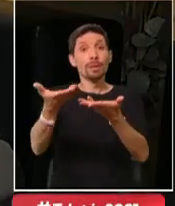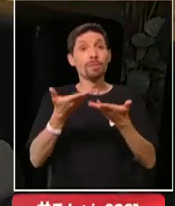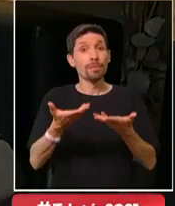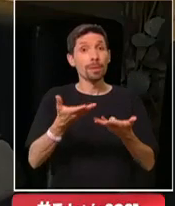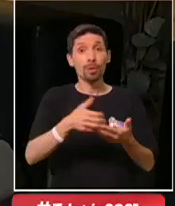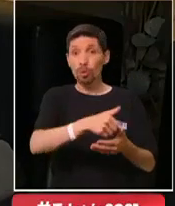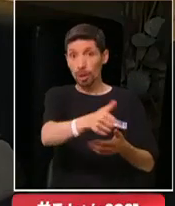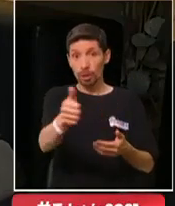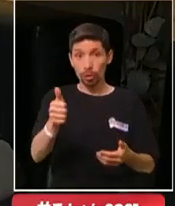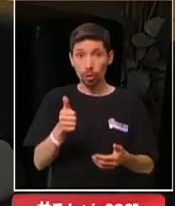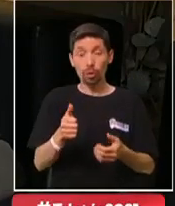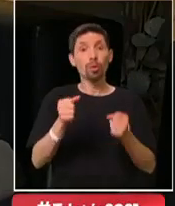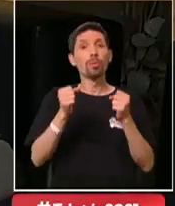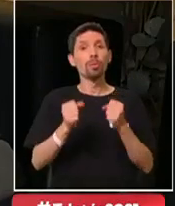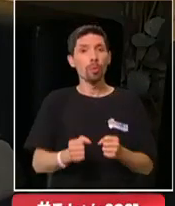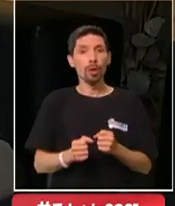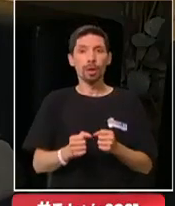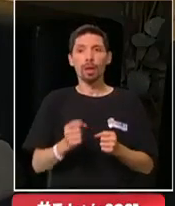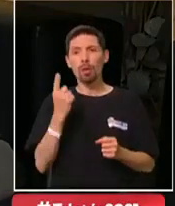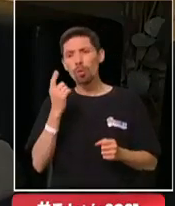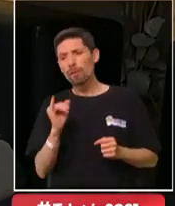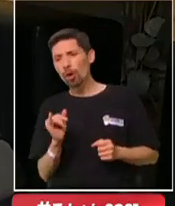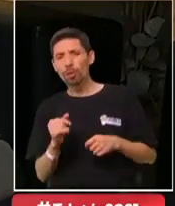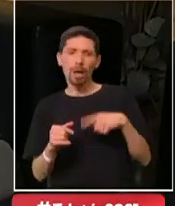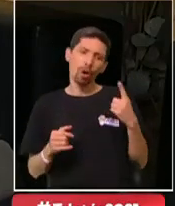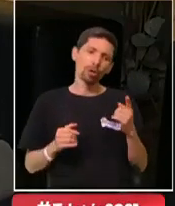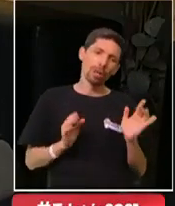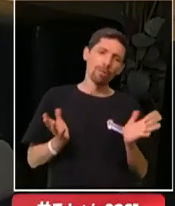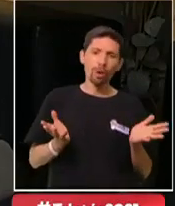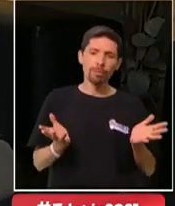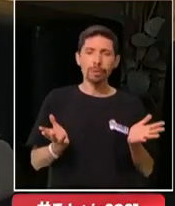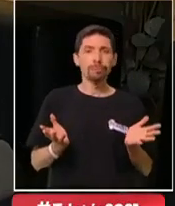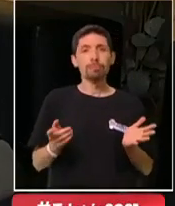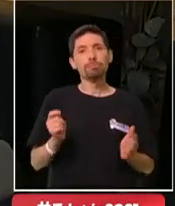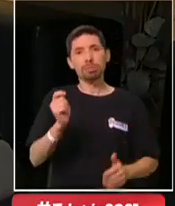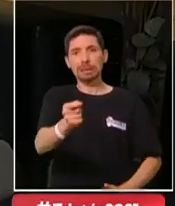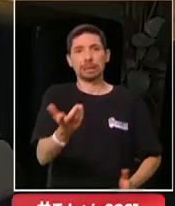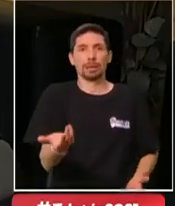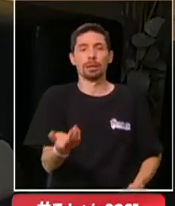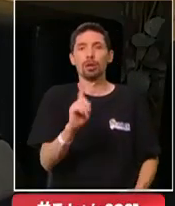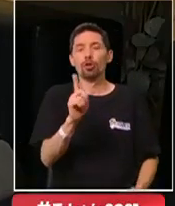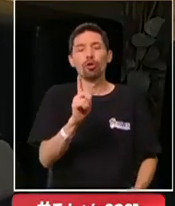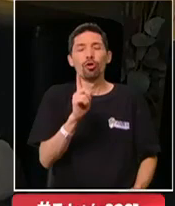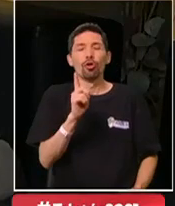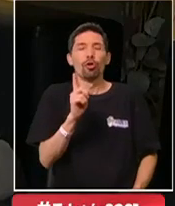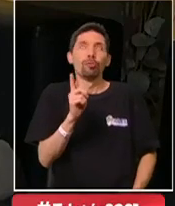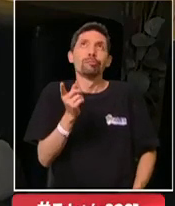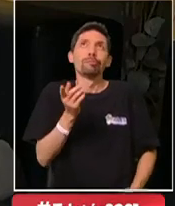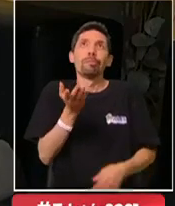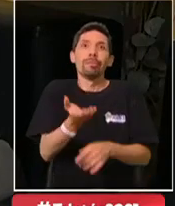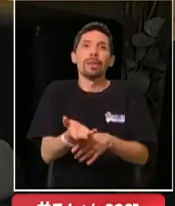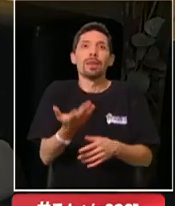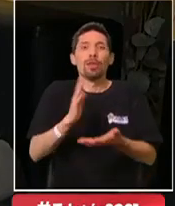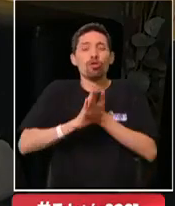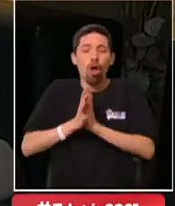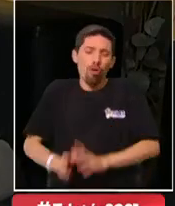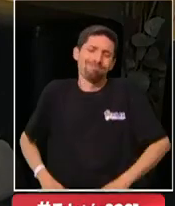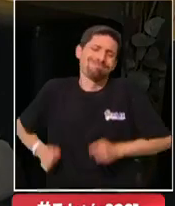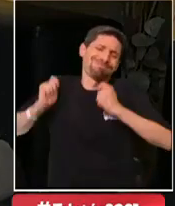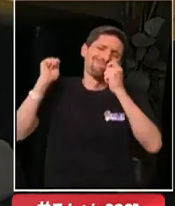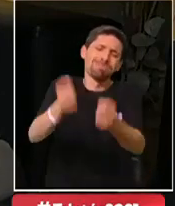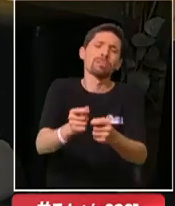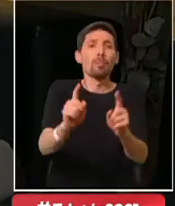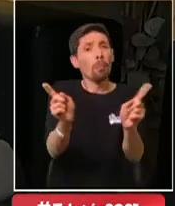a que podamos de una y otra forma con lo que tengan. Nadie les está pidiendo que se despojen de todo, pero sí